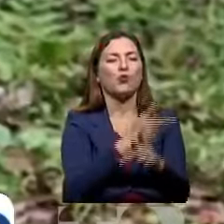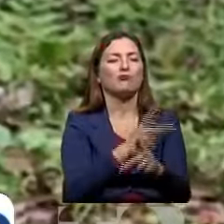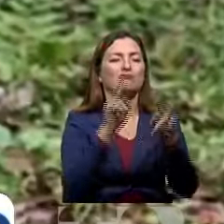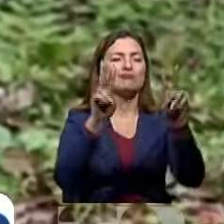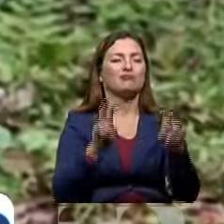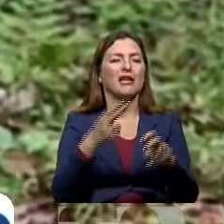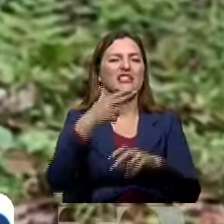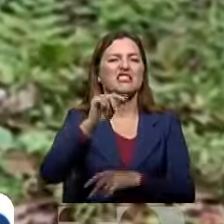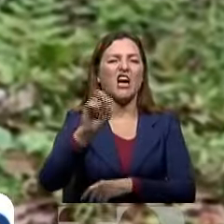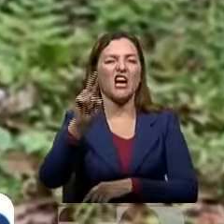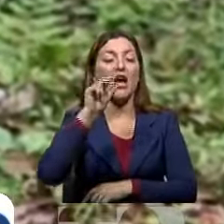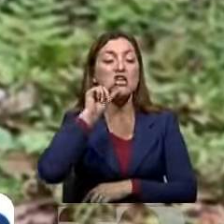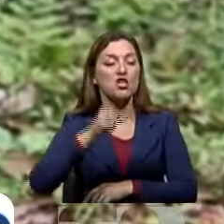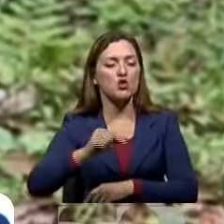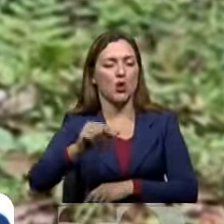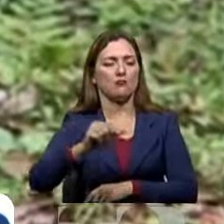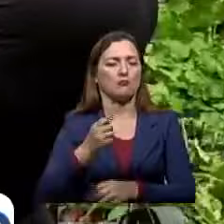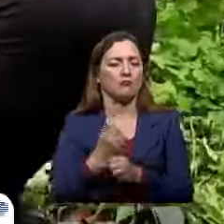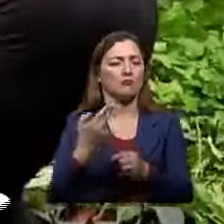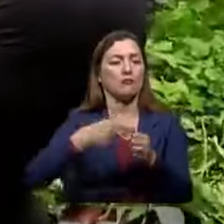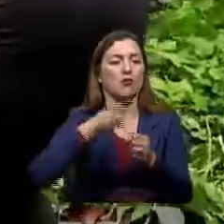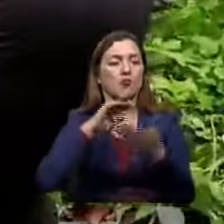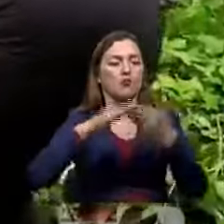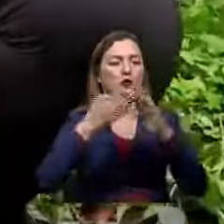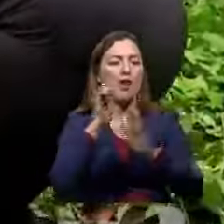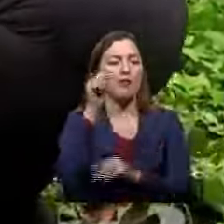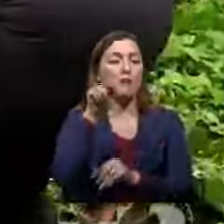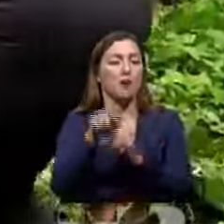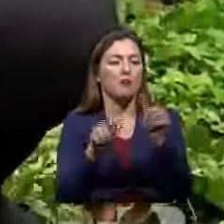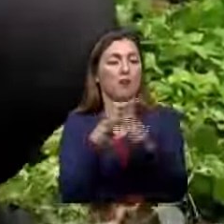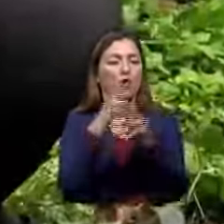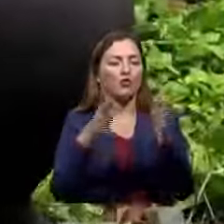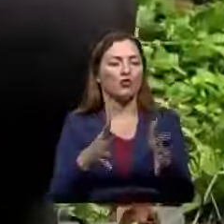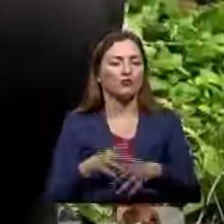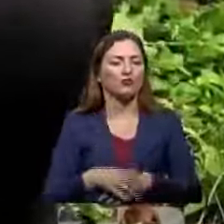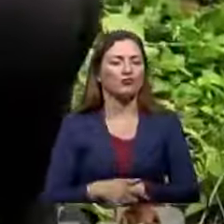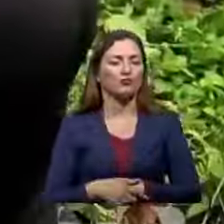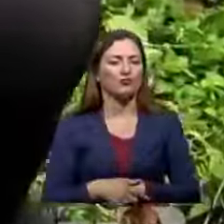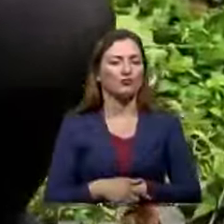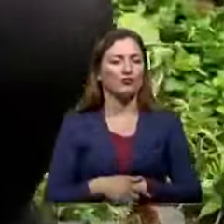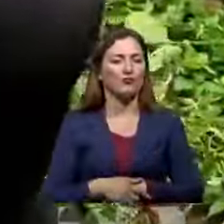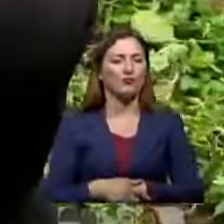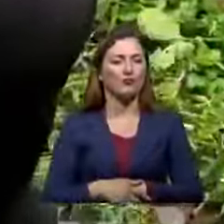denominadas chacra quichua, labor que involucra a unos 10.000 productores de la zona.